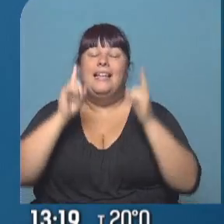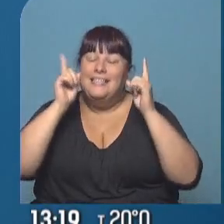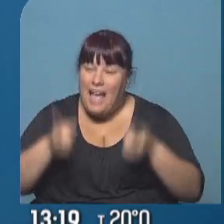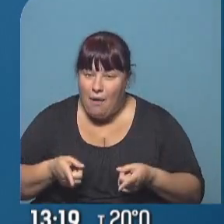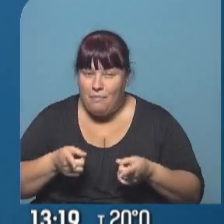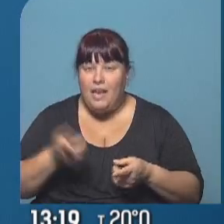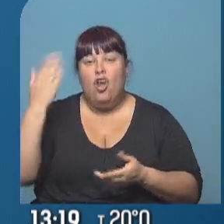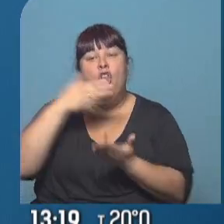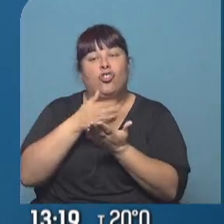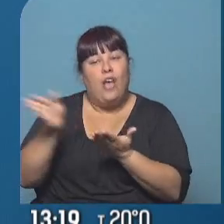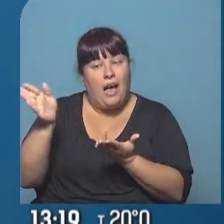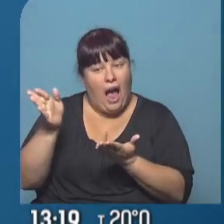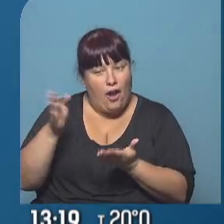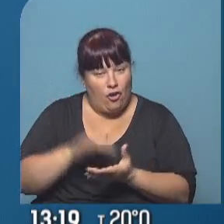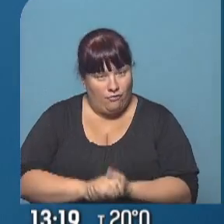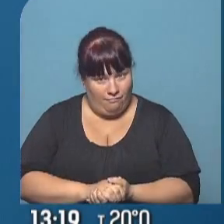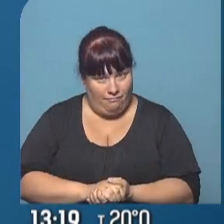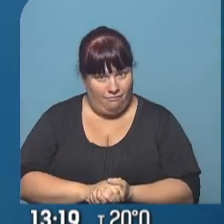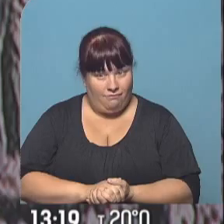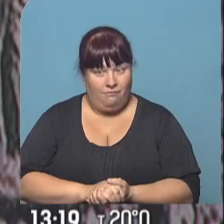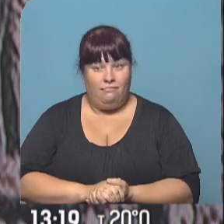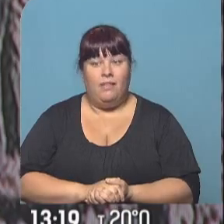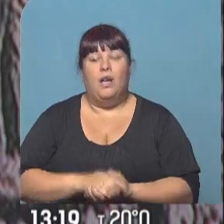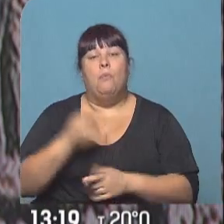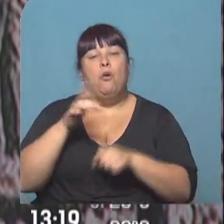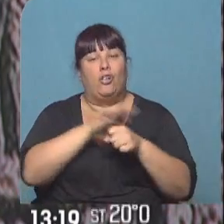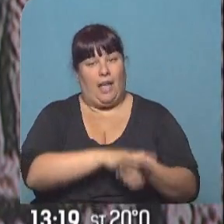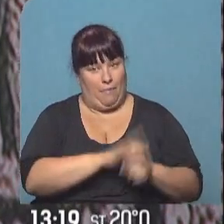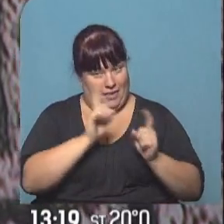fuera apartado por encubrimiento de ese hecho.